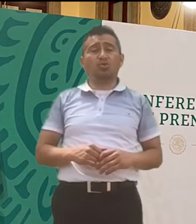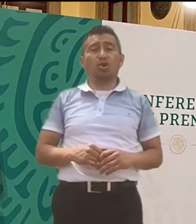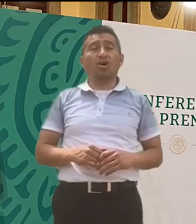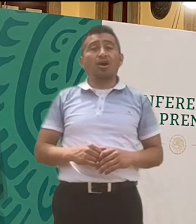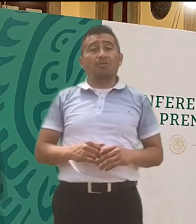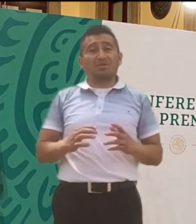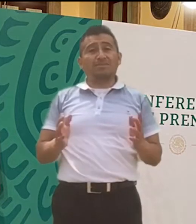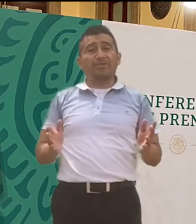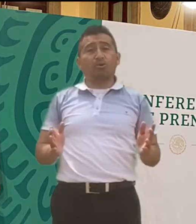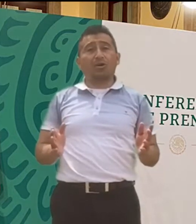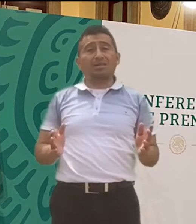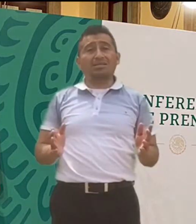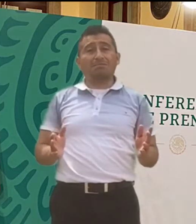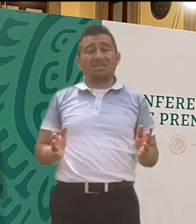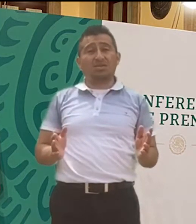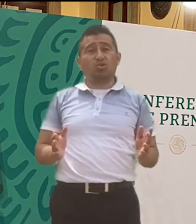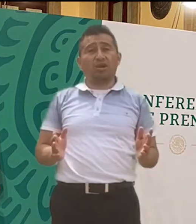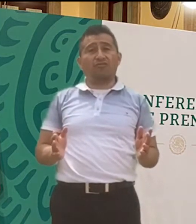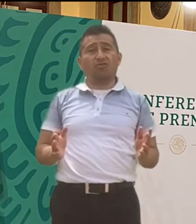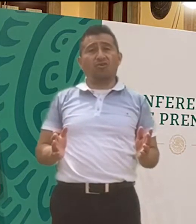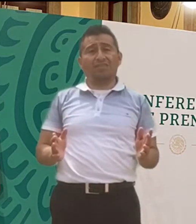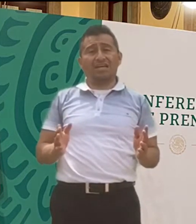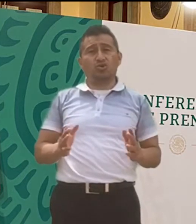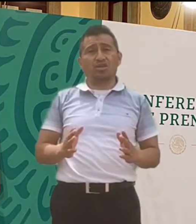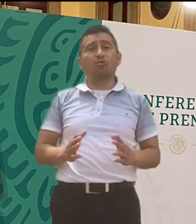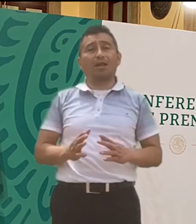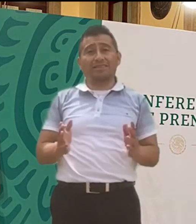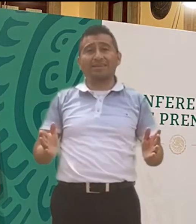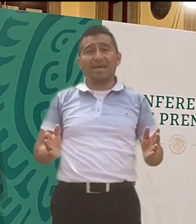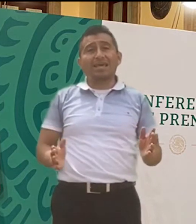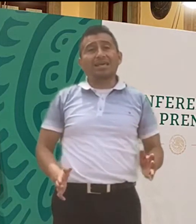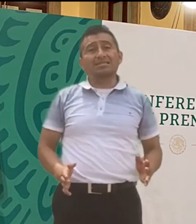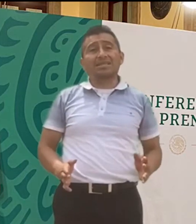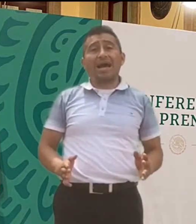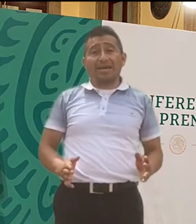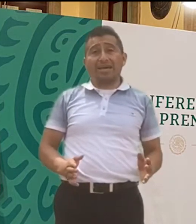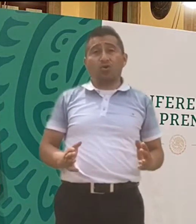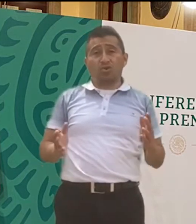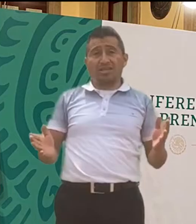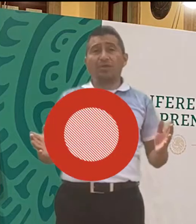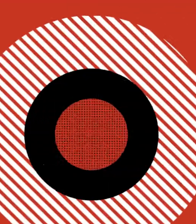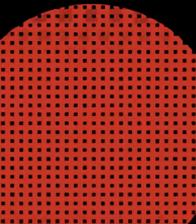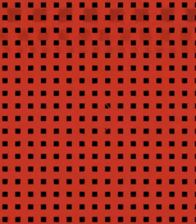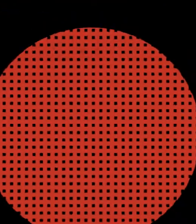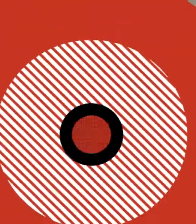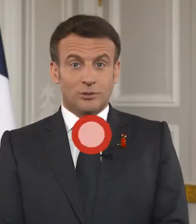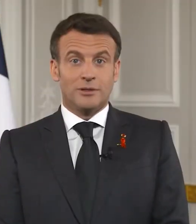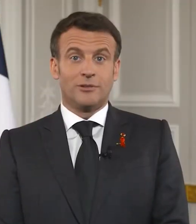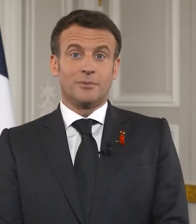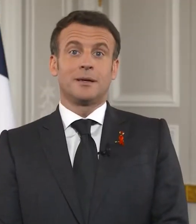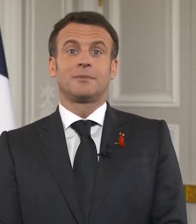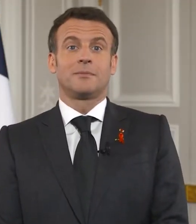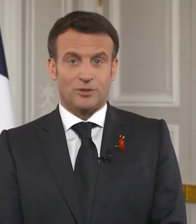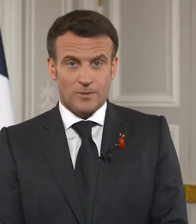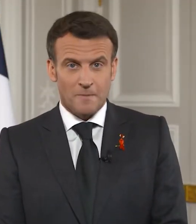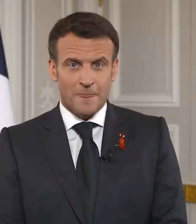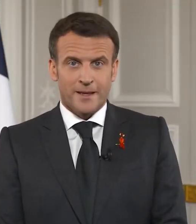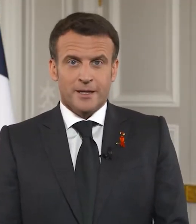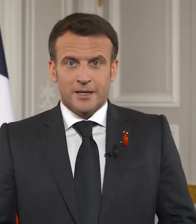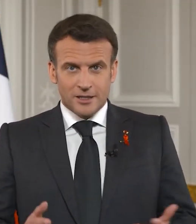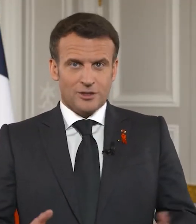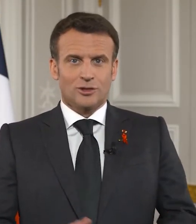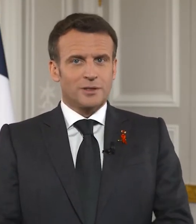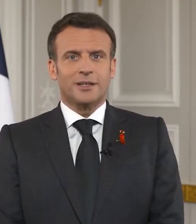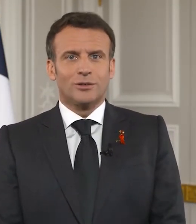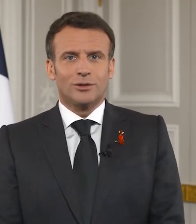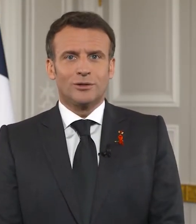2021. Por principio de cuentas se presentó el foro Generación Igualdad, que está coordinado, auspiciado por la Organización de